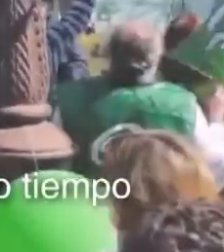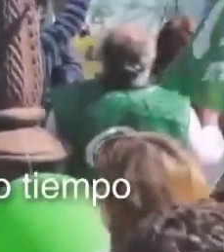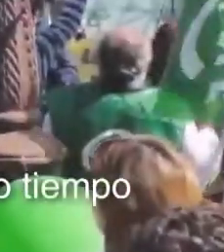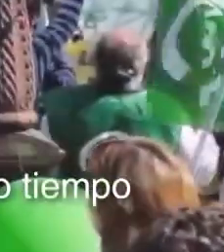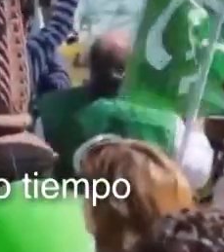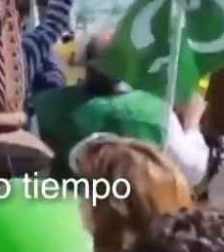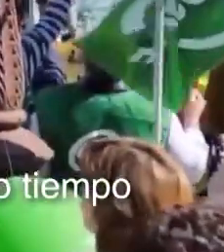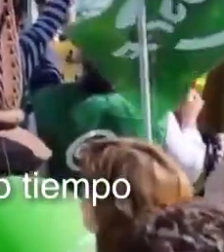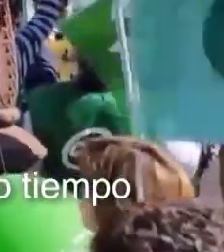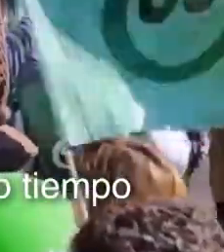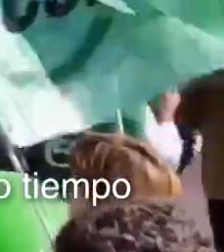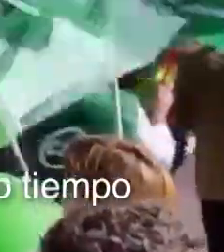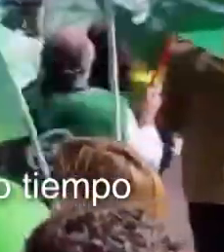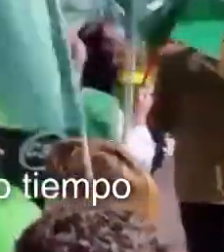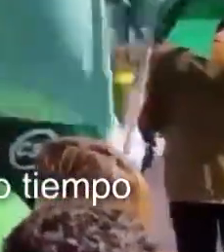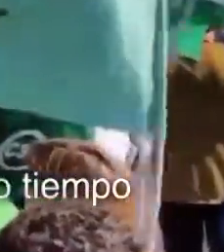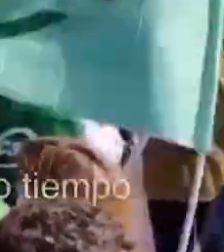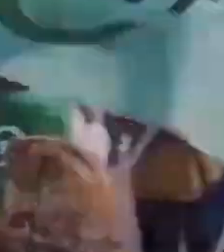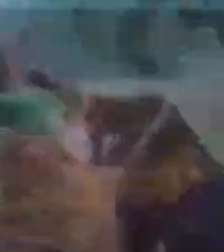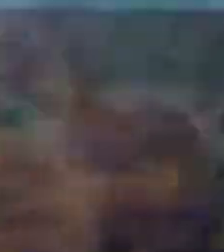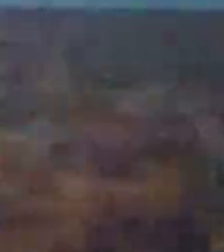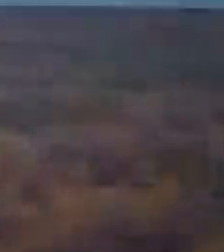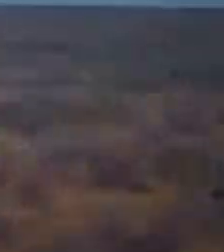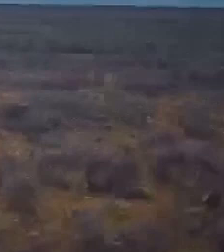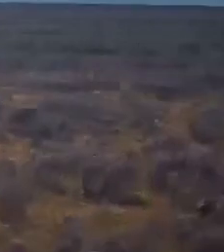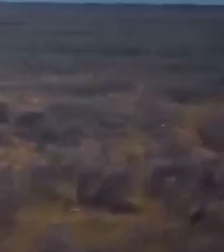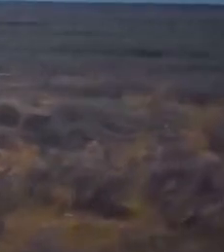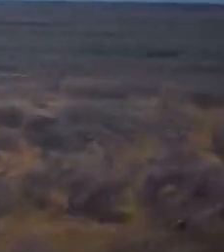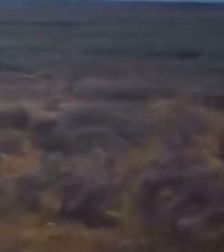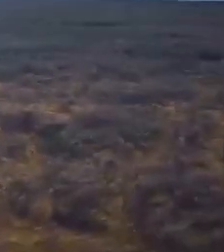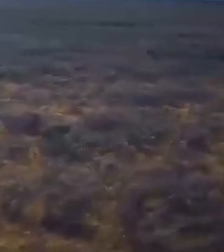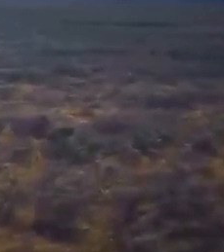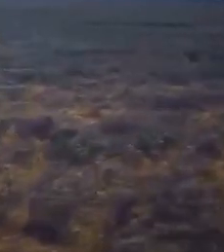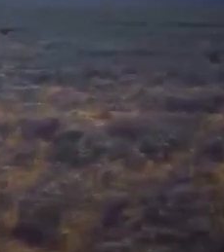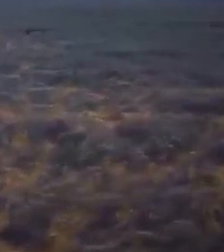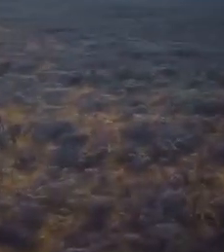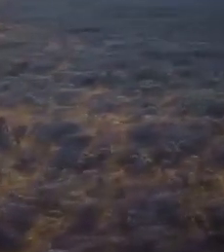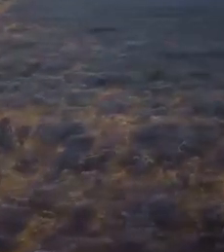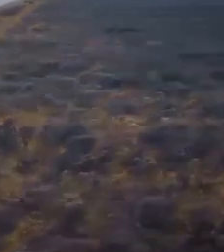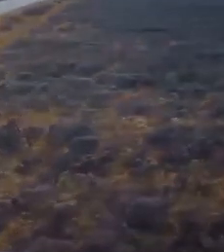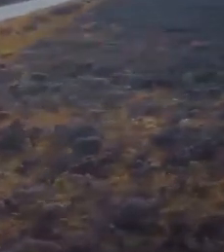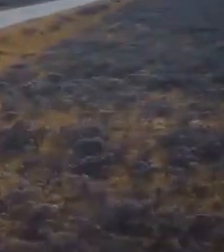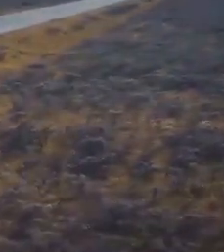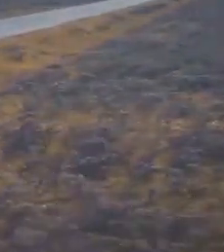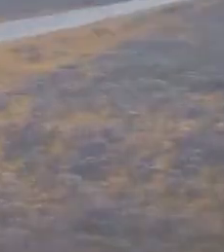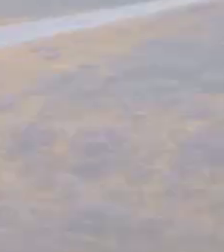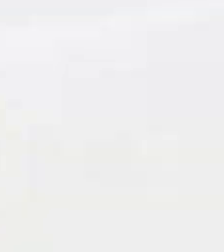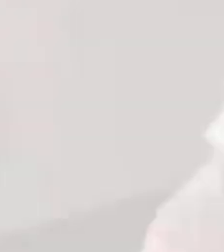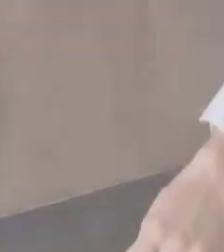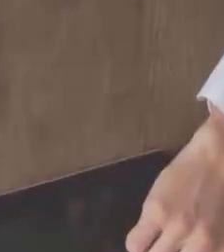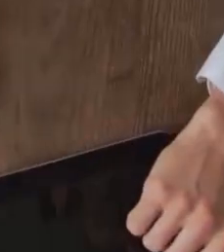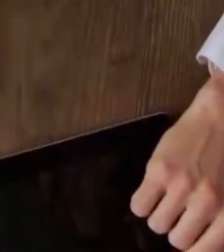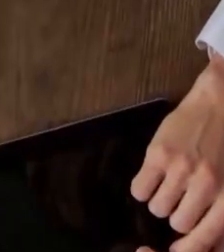hemos caminado juntos de la mano durante mucho tiempo ahora toca emprender un camino distinto